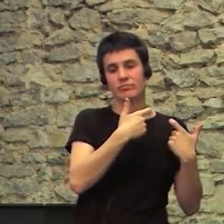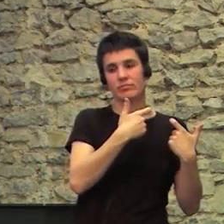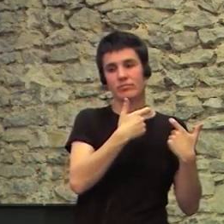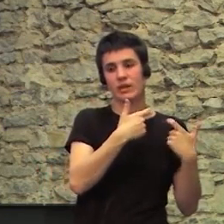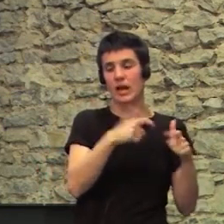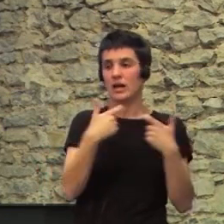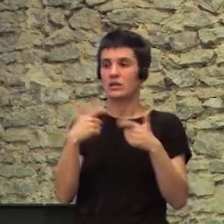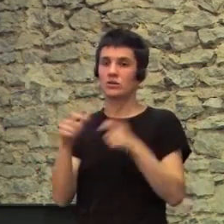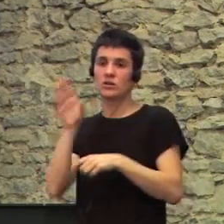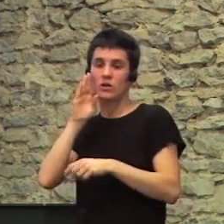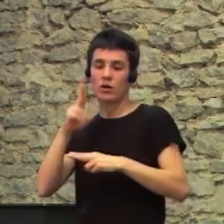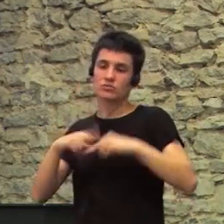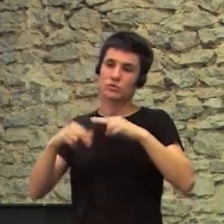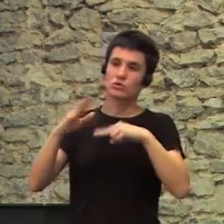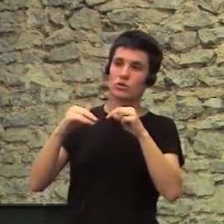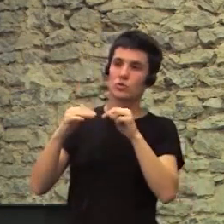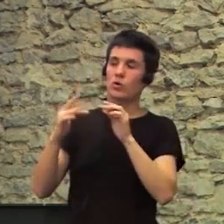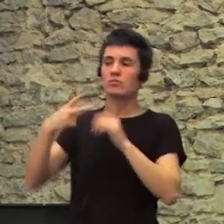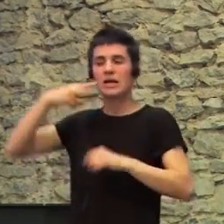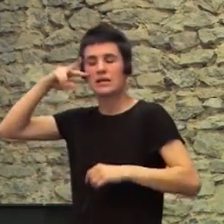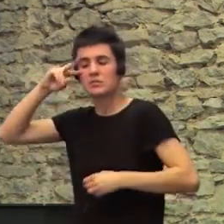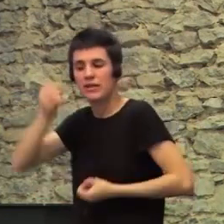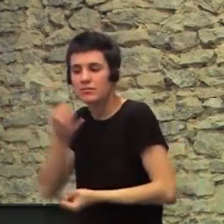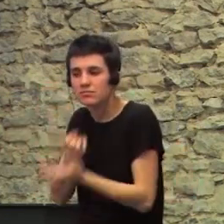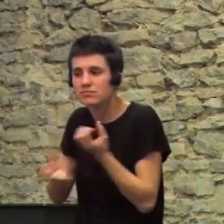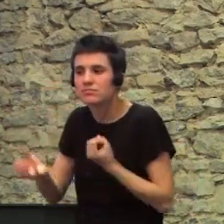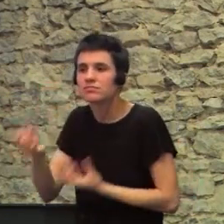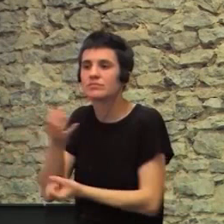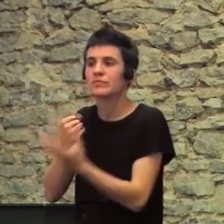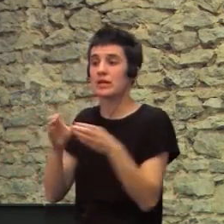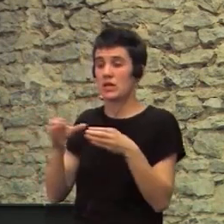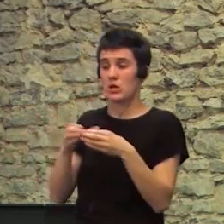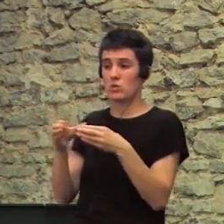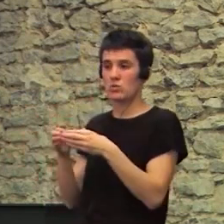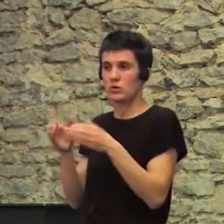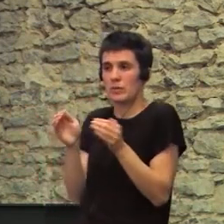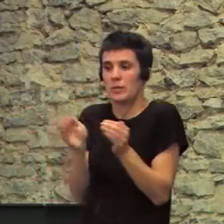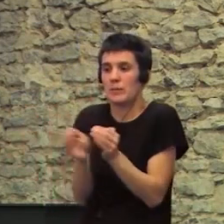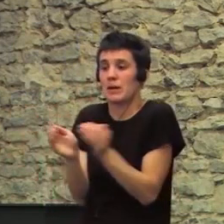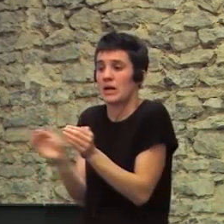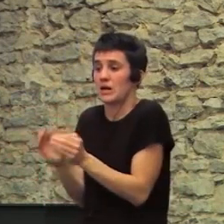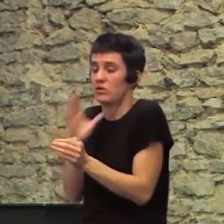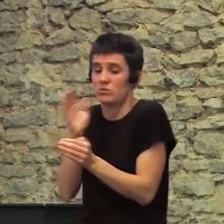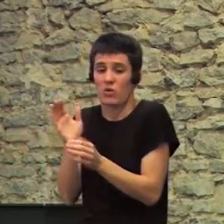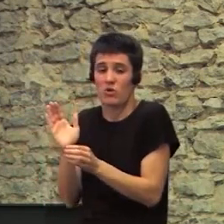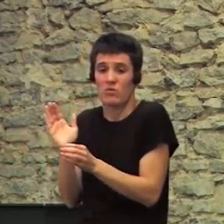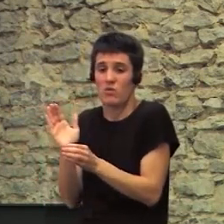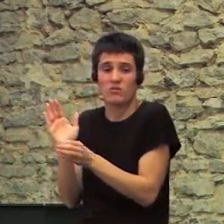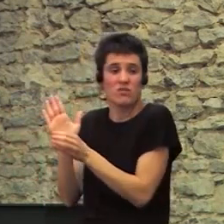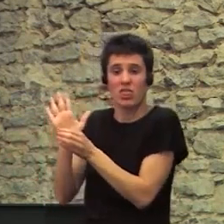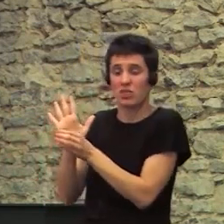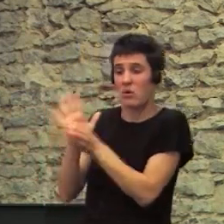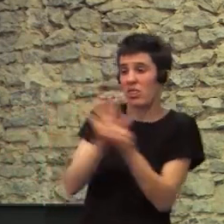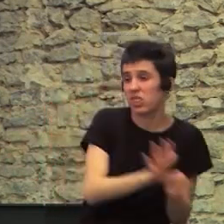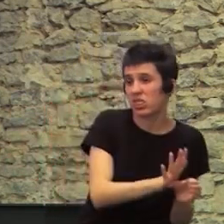con la experiencia. Y esos grupos tan pequeños no tienen más fuerza porque al final están aislados, bajo recomendaciones